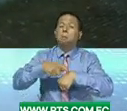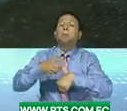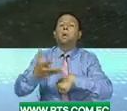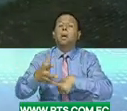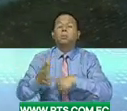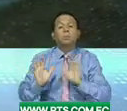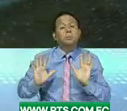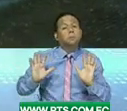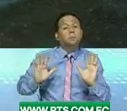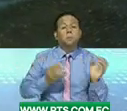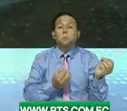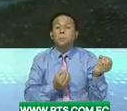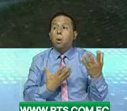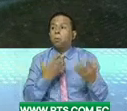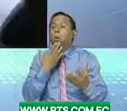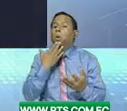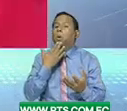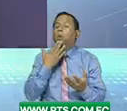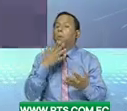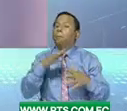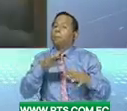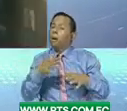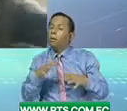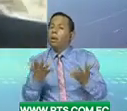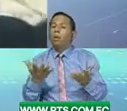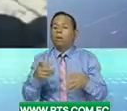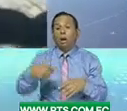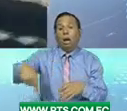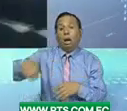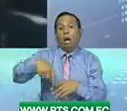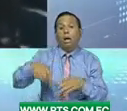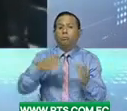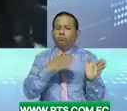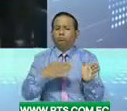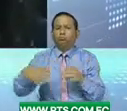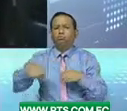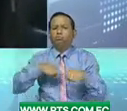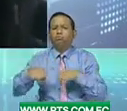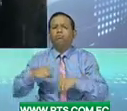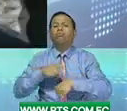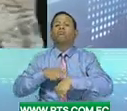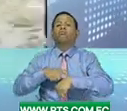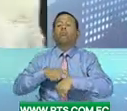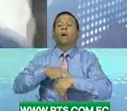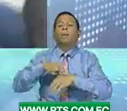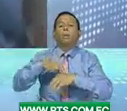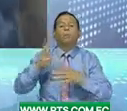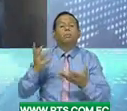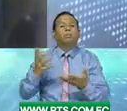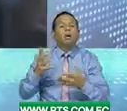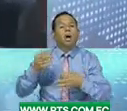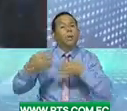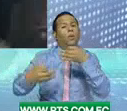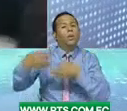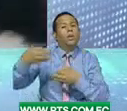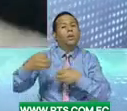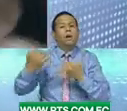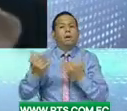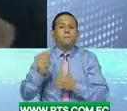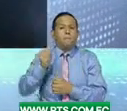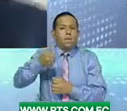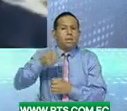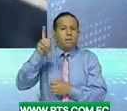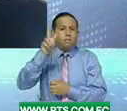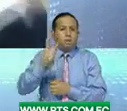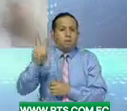o por los trabajos que se están realizando todavía estaría planificada para la mañana de este viernes.